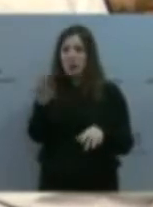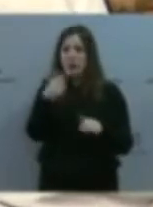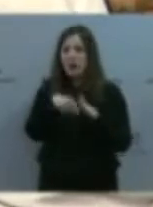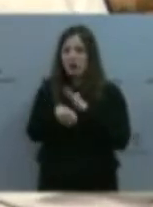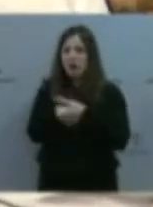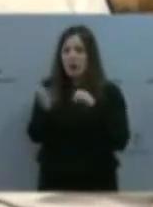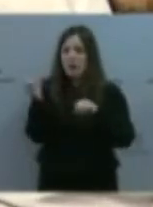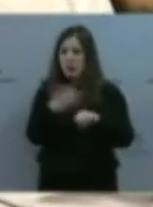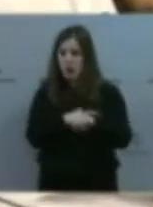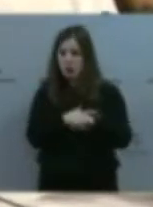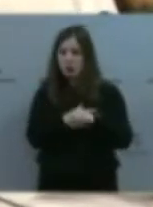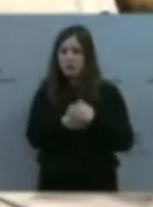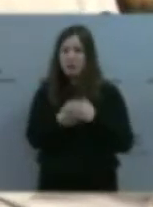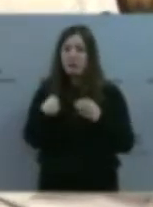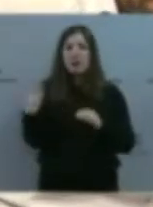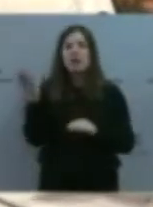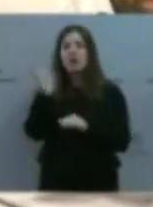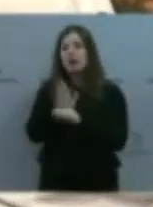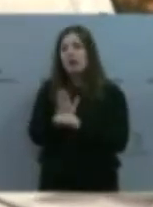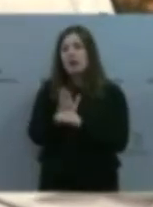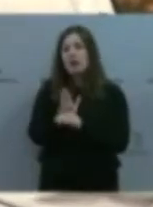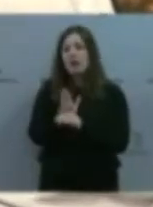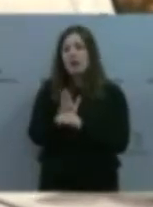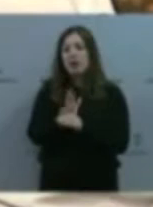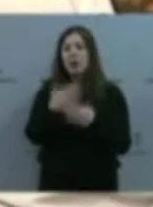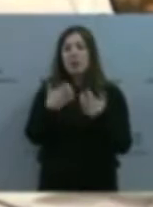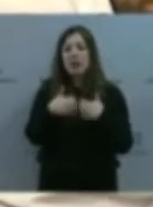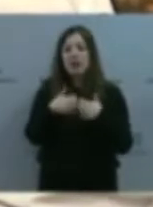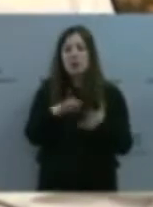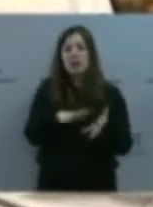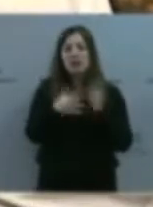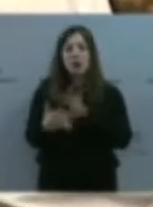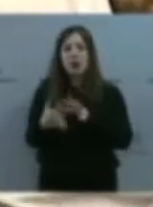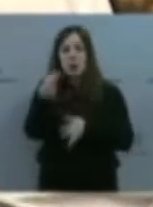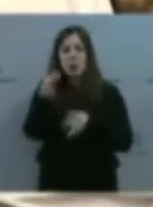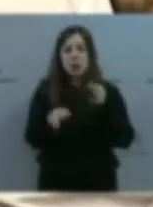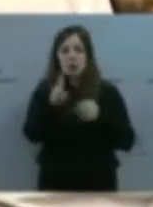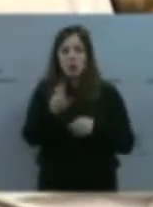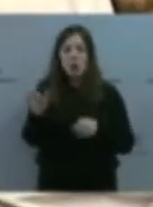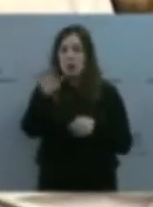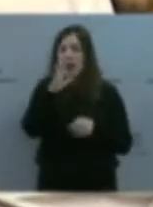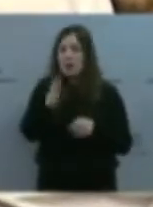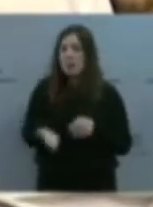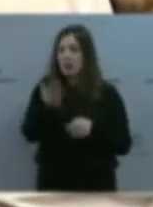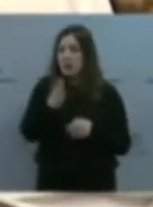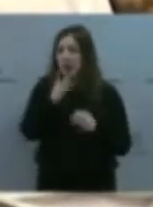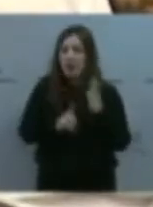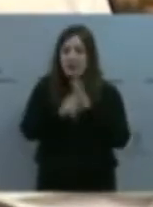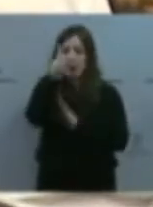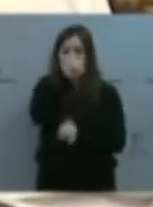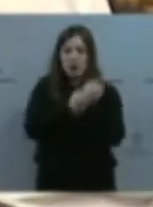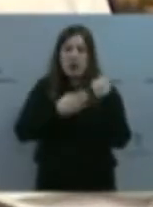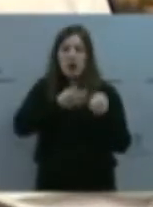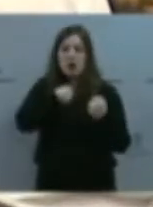mecanismo de transición justa de la Unión Europea, cuya importancia para el desarrollo de nuestra economía y para fijar población estaremos de acuerdo en que es fundamental.